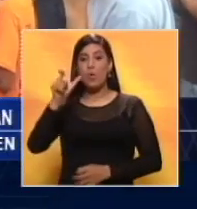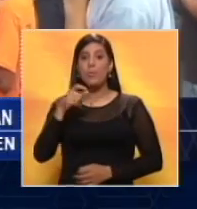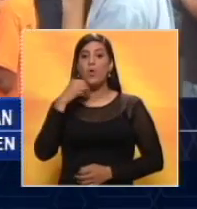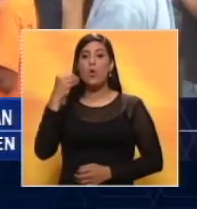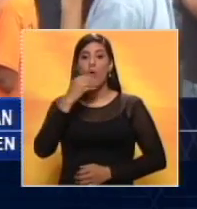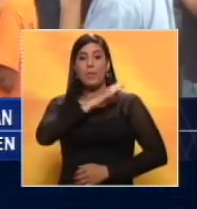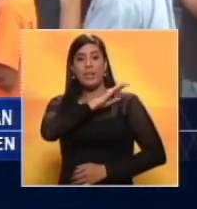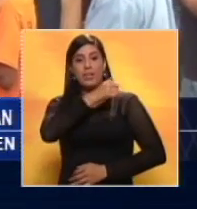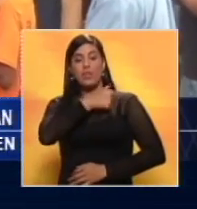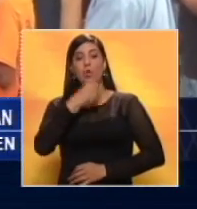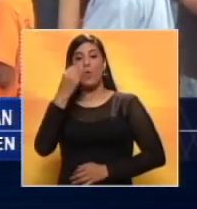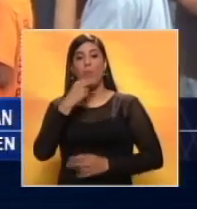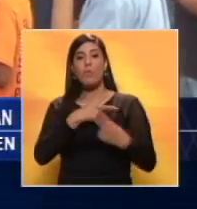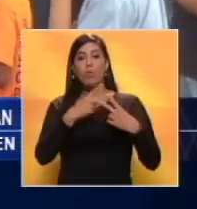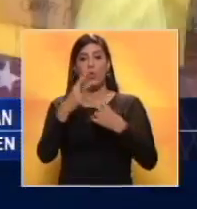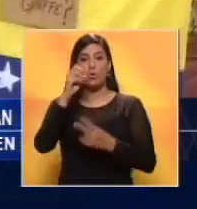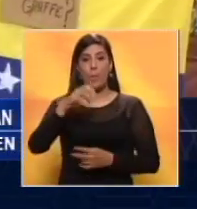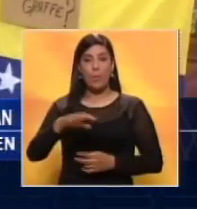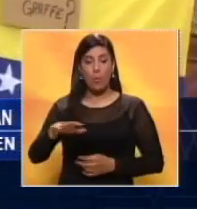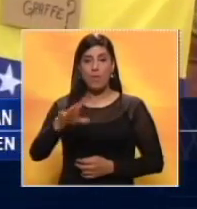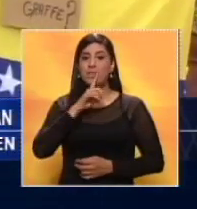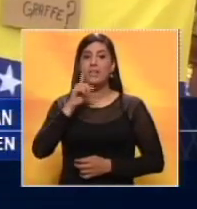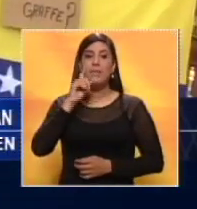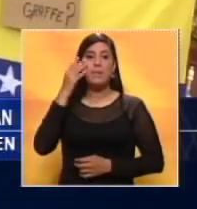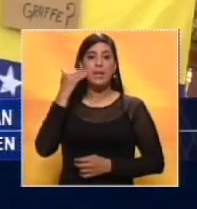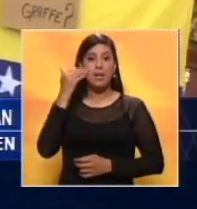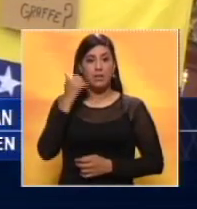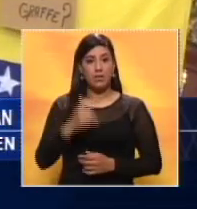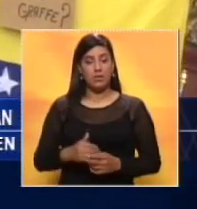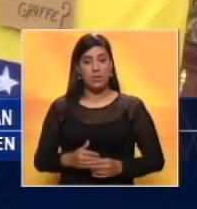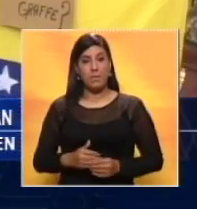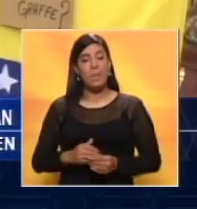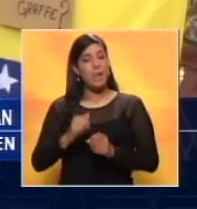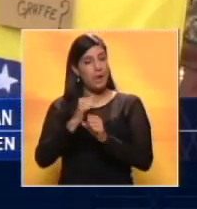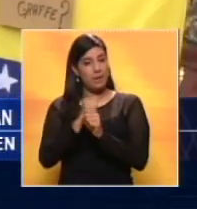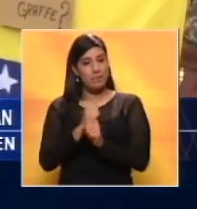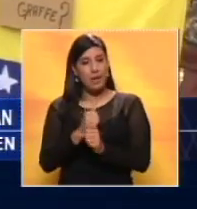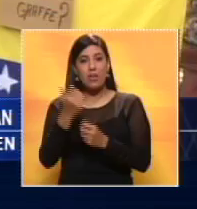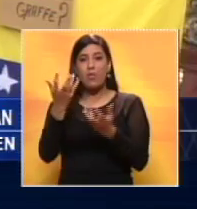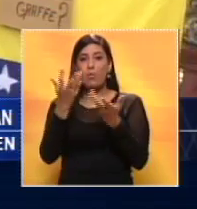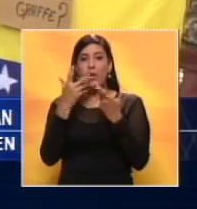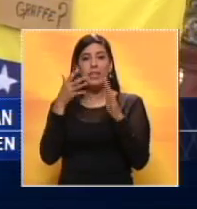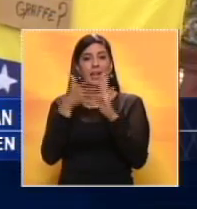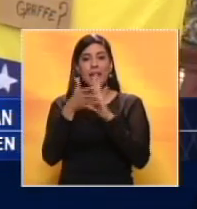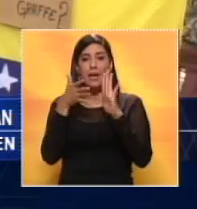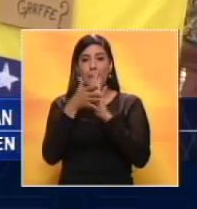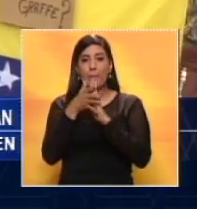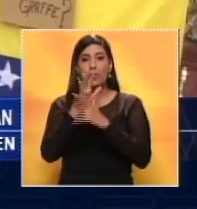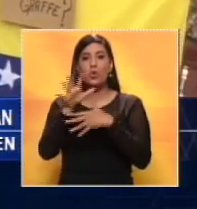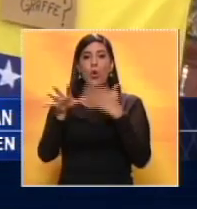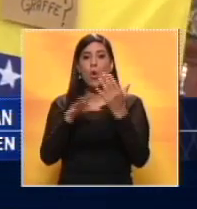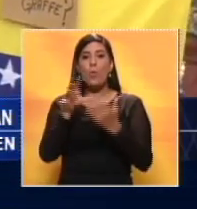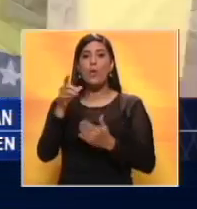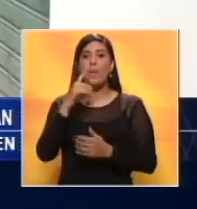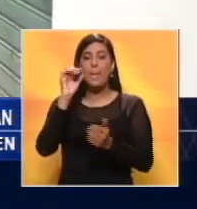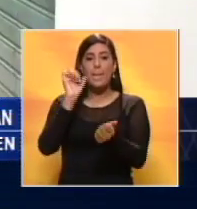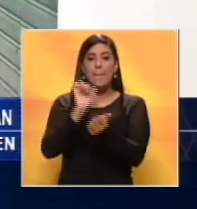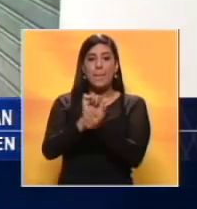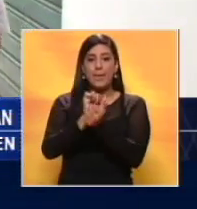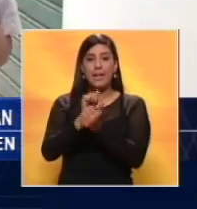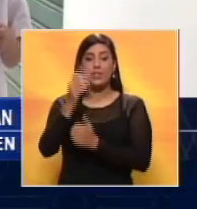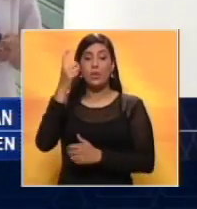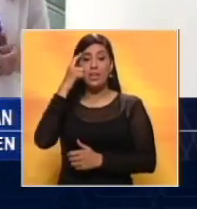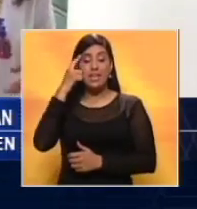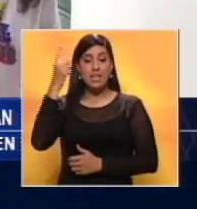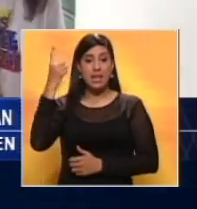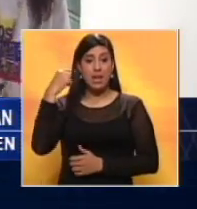joven dirigente juvenil de Voluntad Popular, Carlos Grafe, esperando información en torno a este joven que fue detenido en